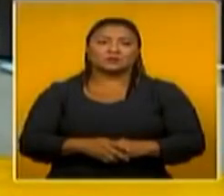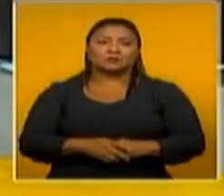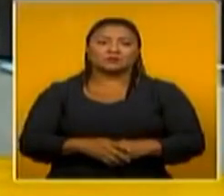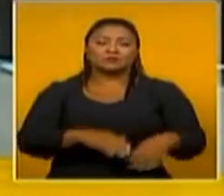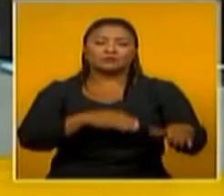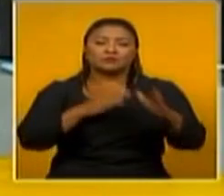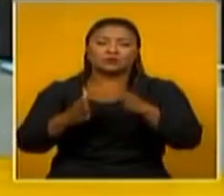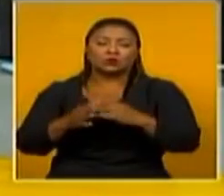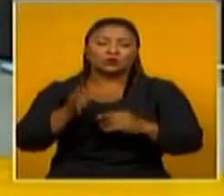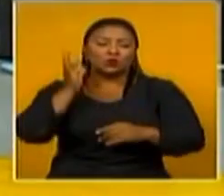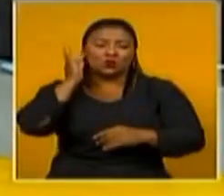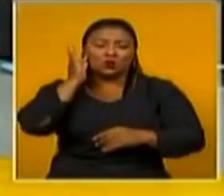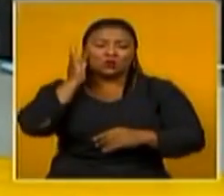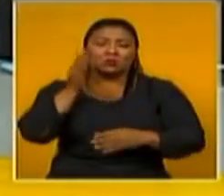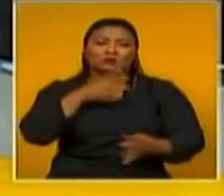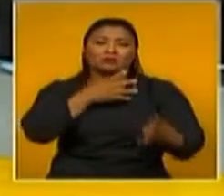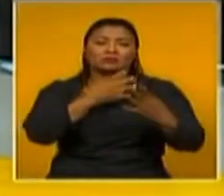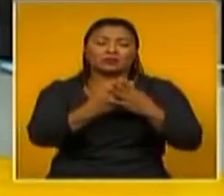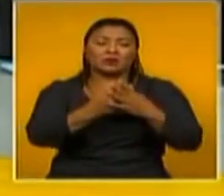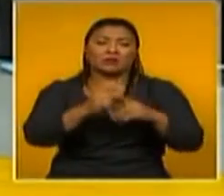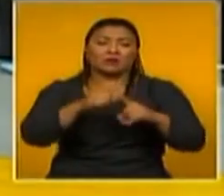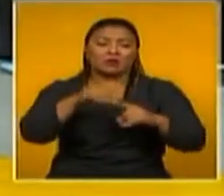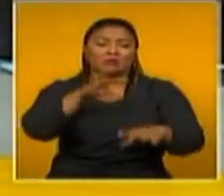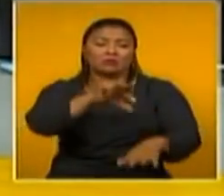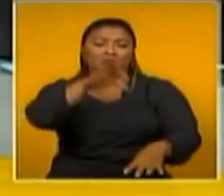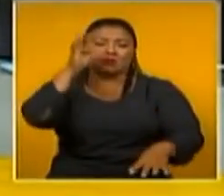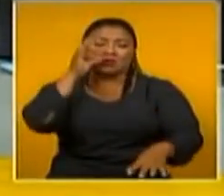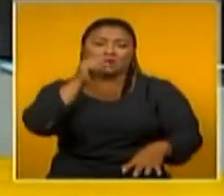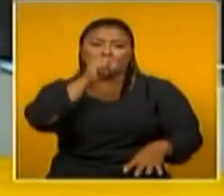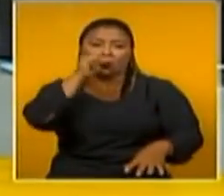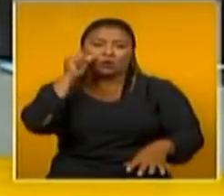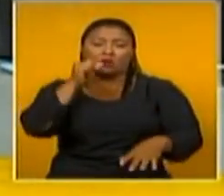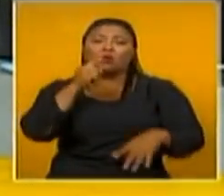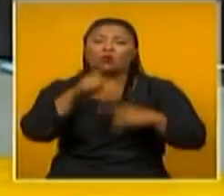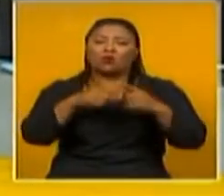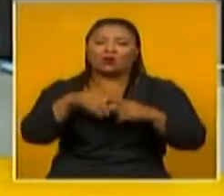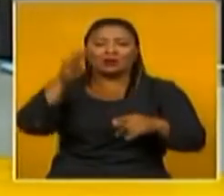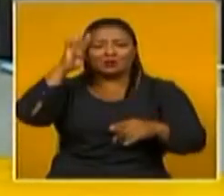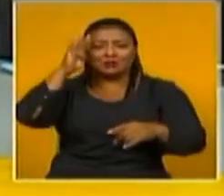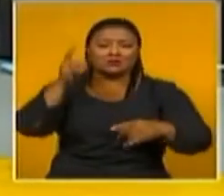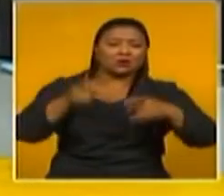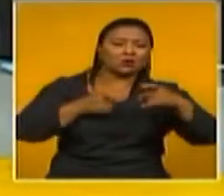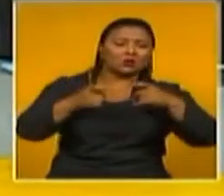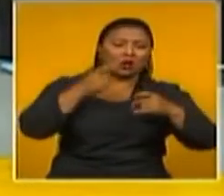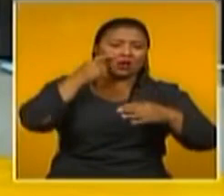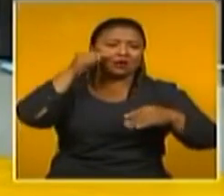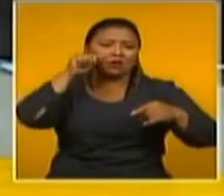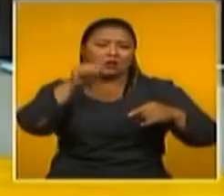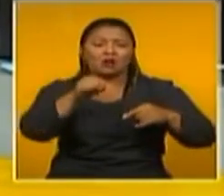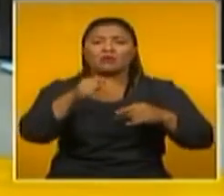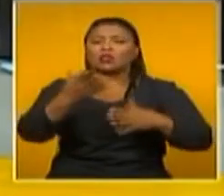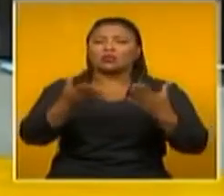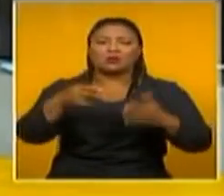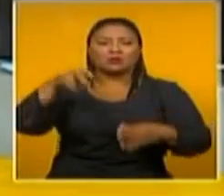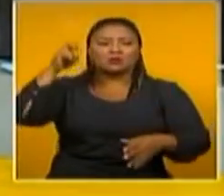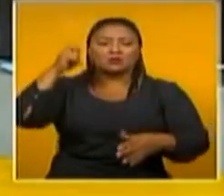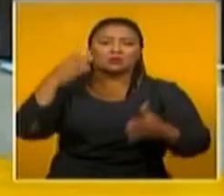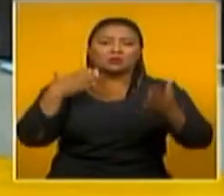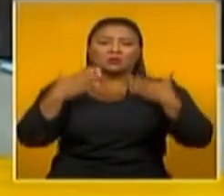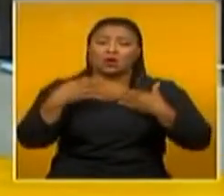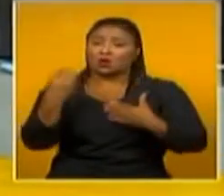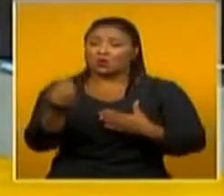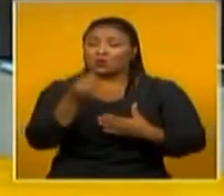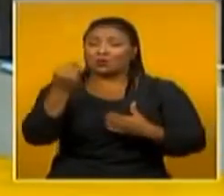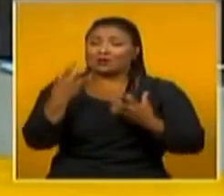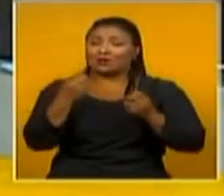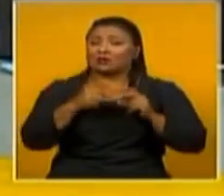Una mujer fue detenida y en su poder se encontró droga durante los controles de rutina que la policía realiza en el norte de Guayaquil. La joven